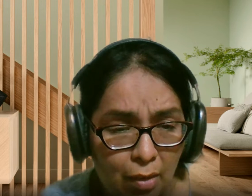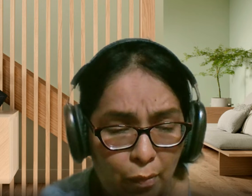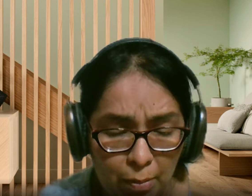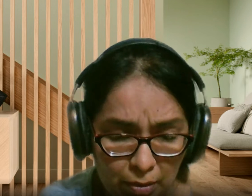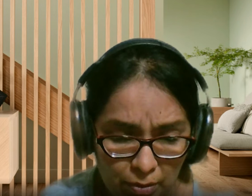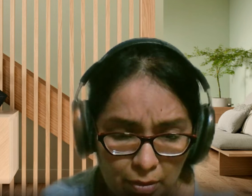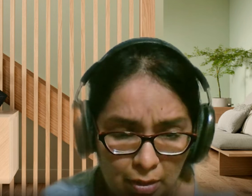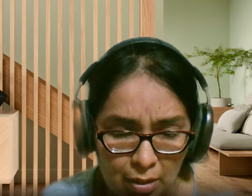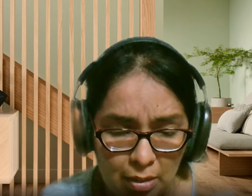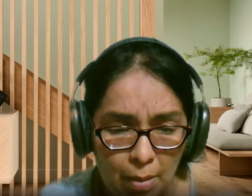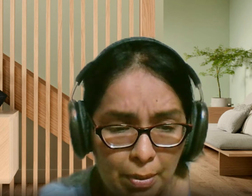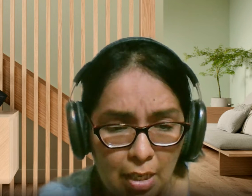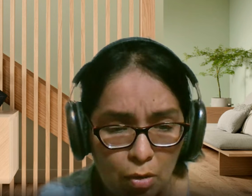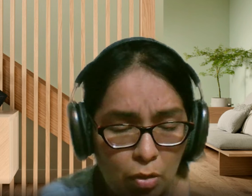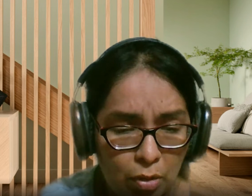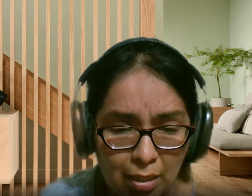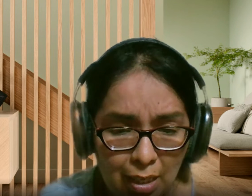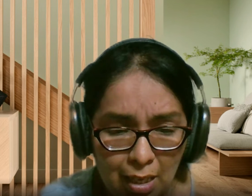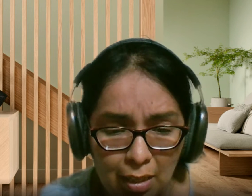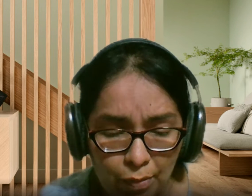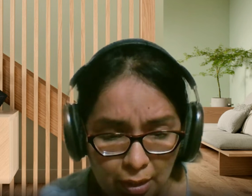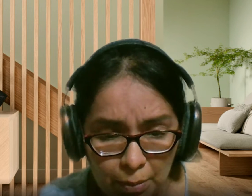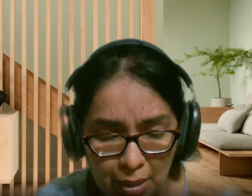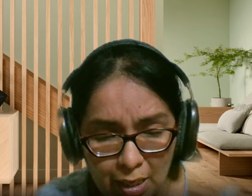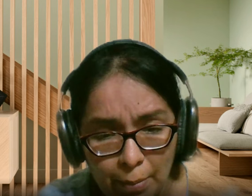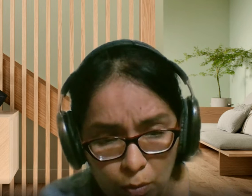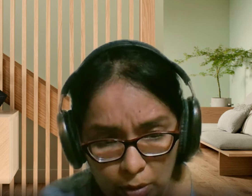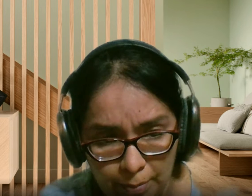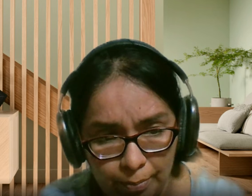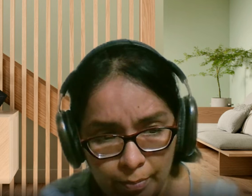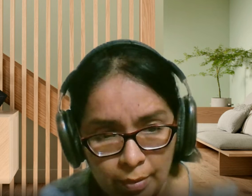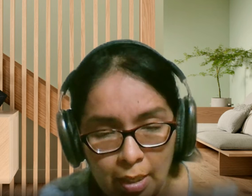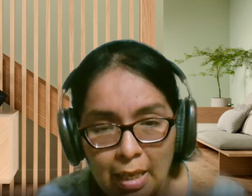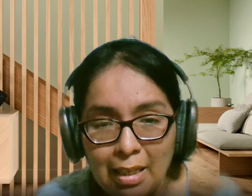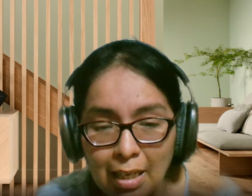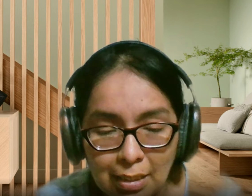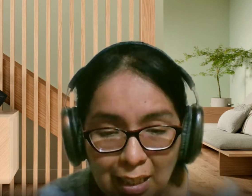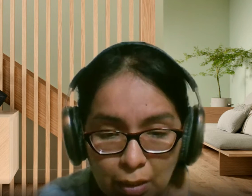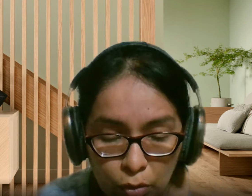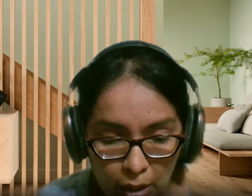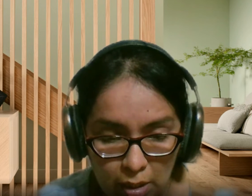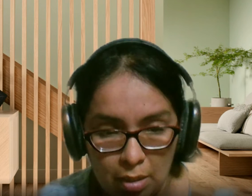caían enfermas y empezaron a dudar de la efectividad de la vacuna. Y es que, ¿qué sucede?